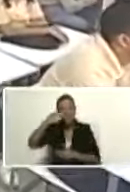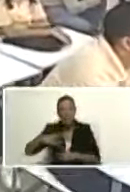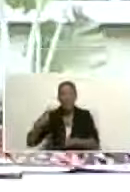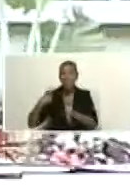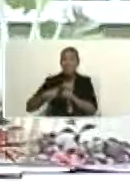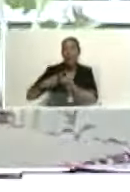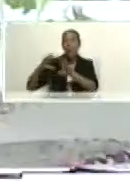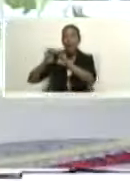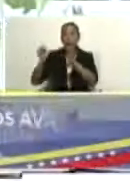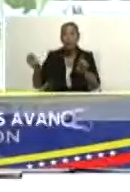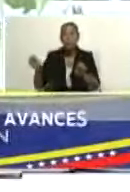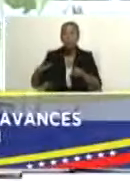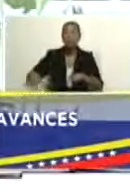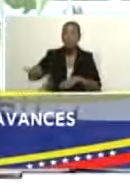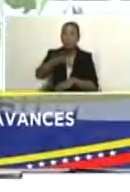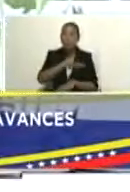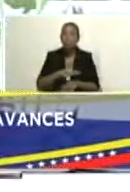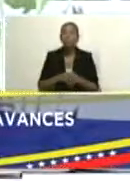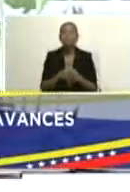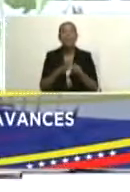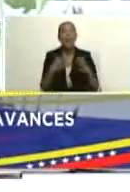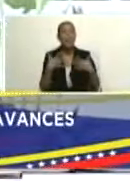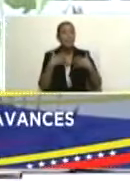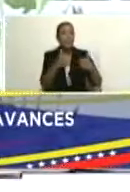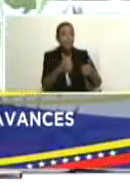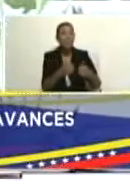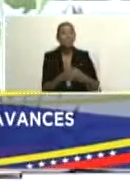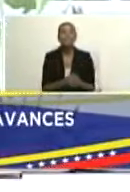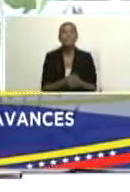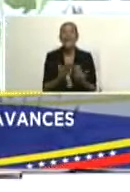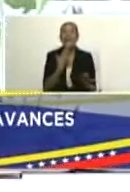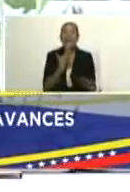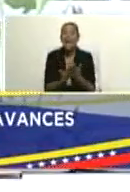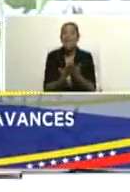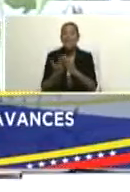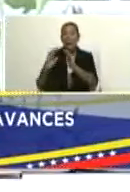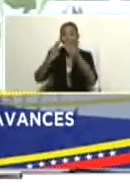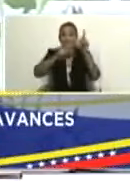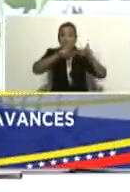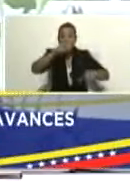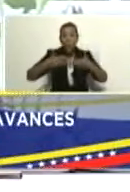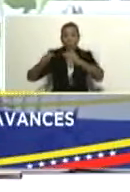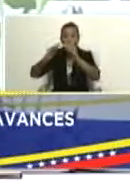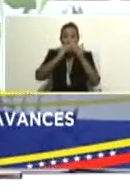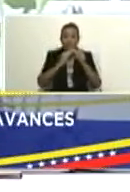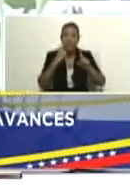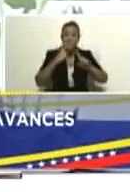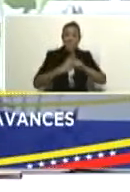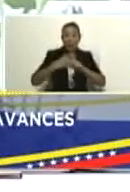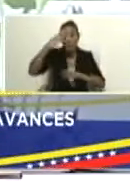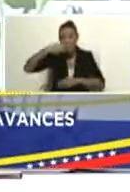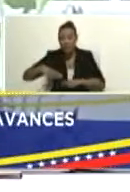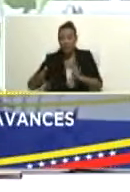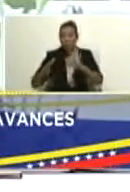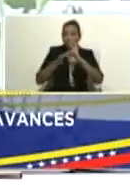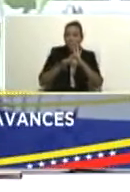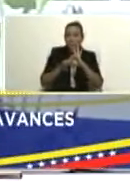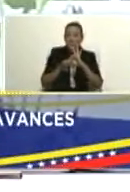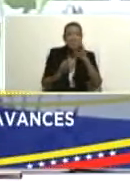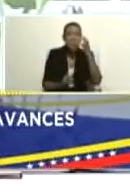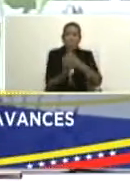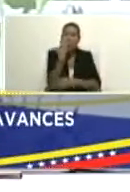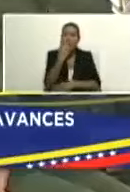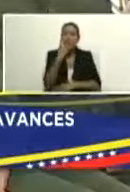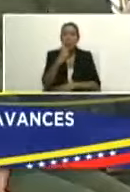para la educación y para la salud. Gracias a la unión cívico-militar. Si no existieran el 1x10 del